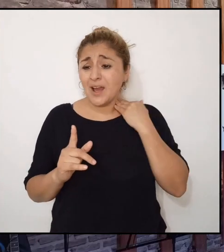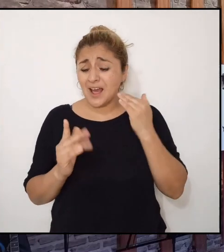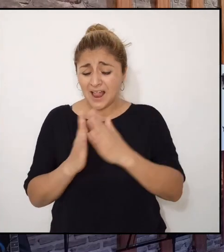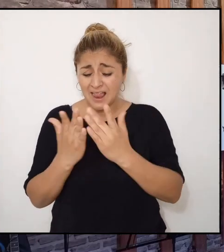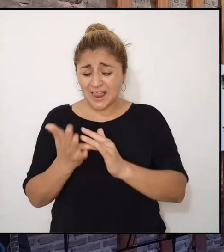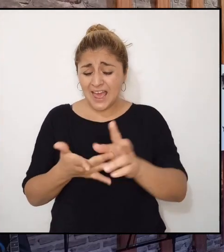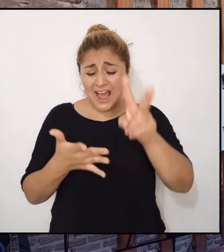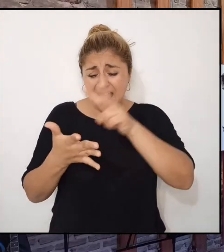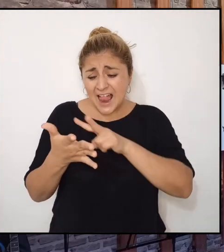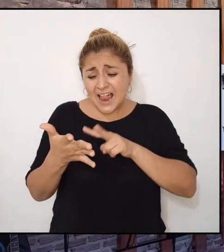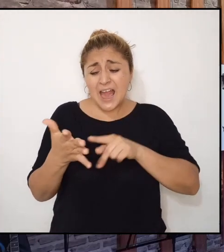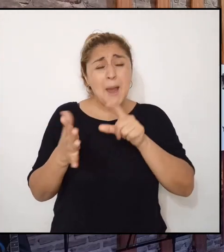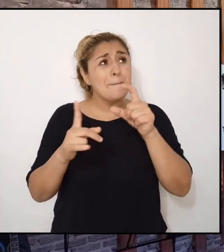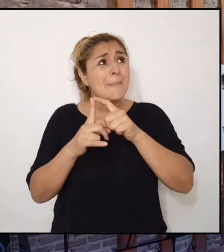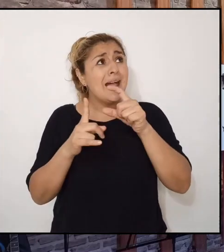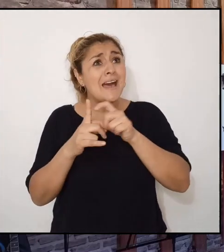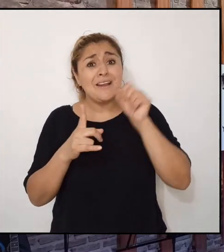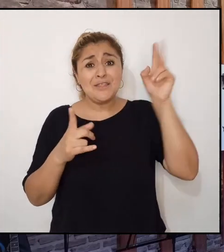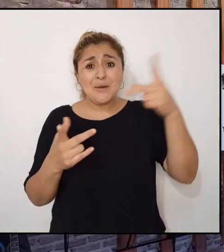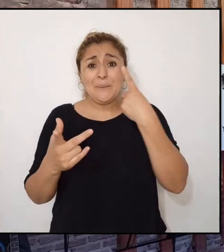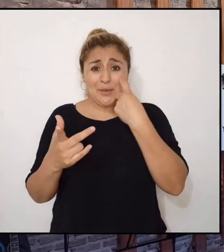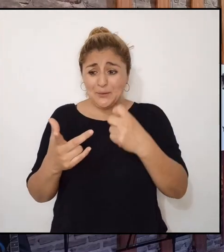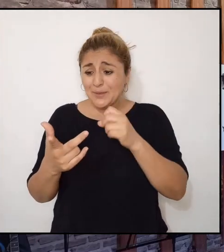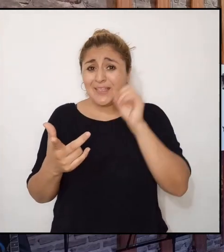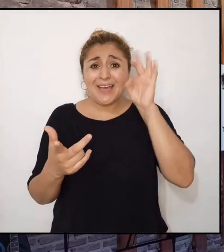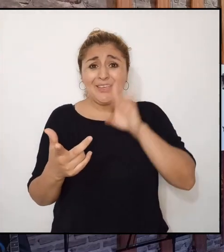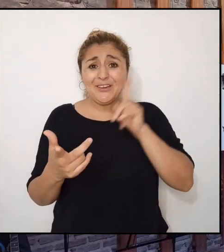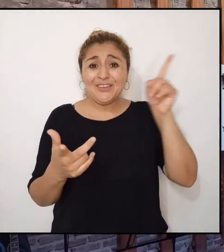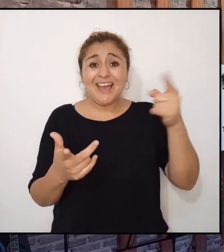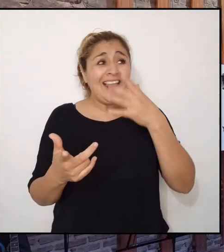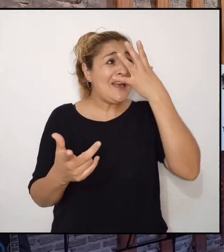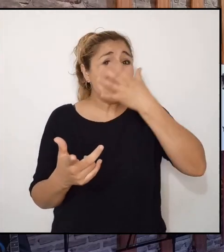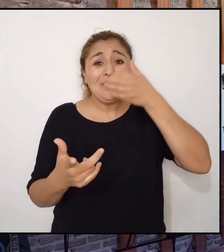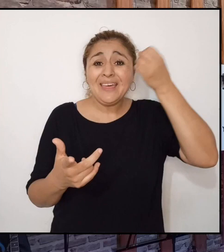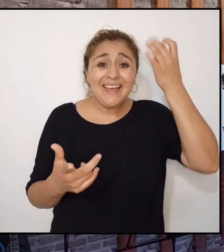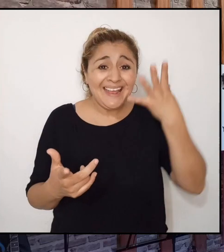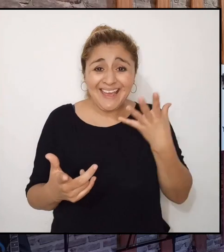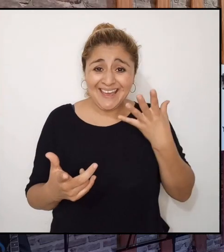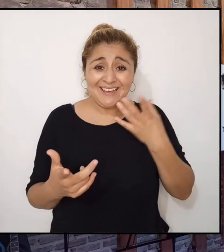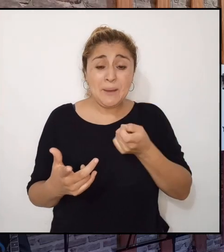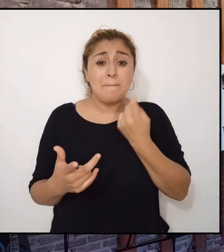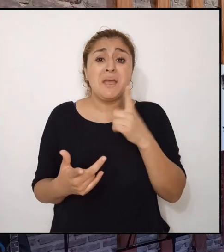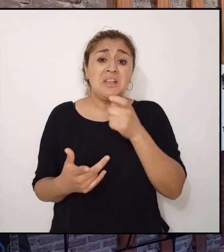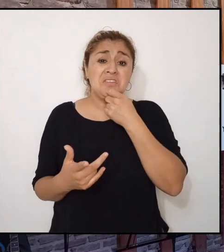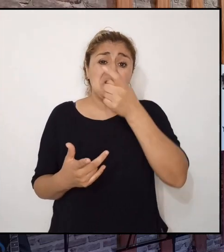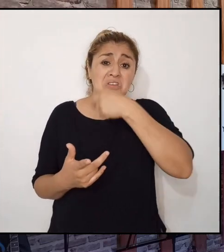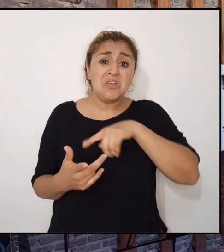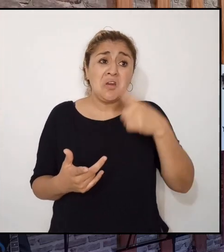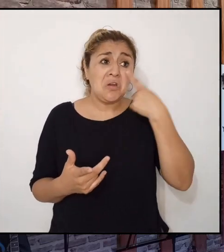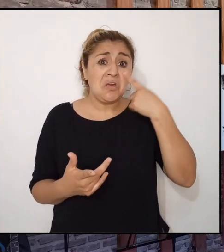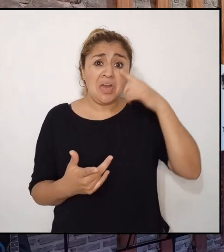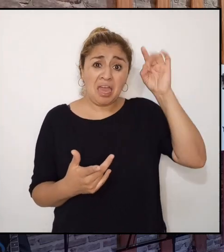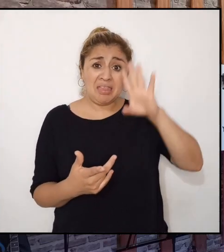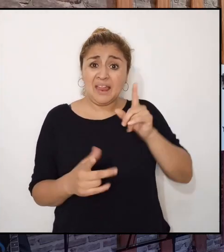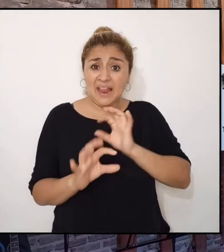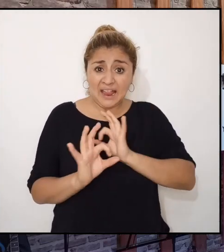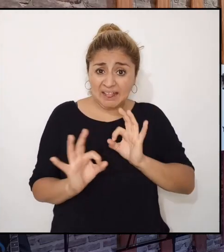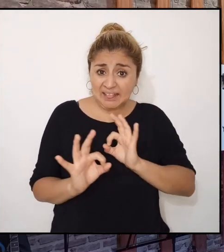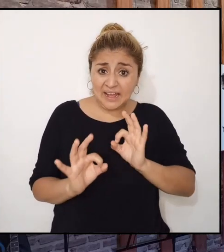es maravilloso. Si no conoces a Dios, no podés adorarle. Si no conoces a Dios, no podés honrarlo.